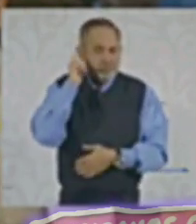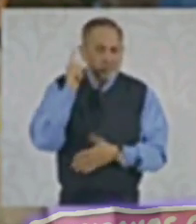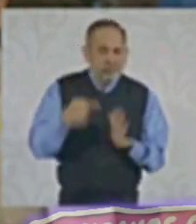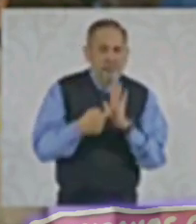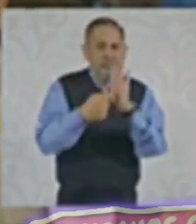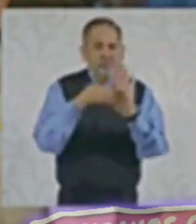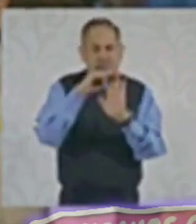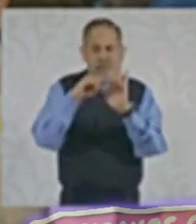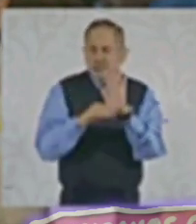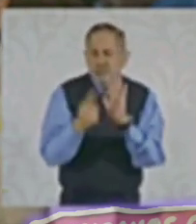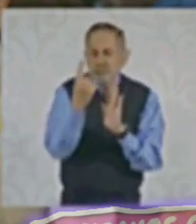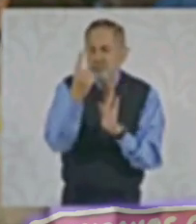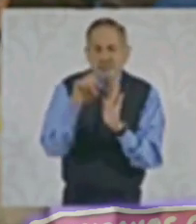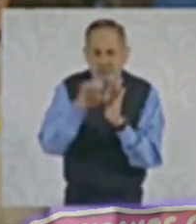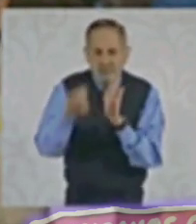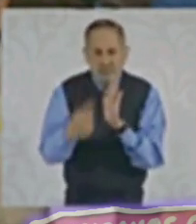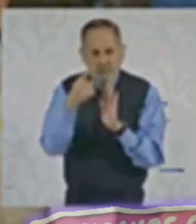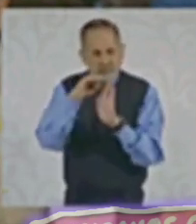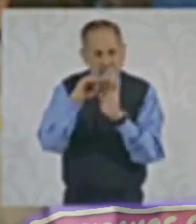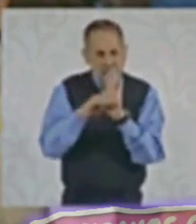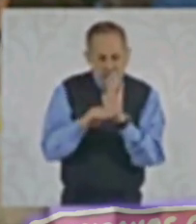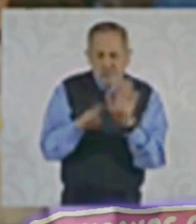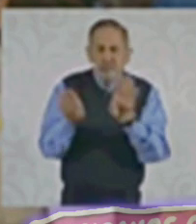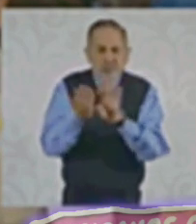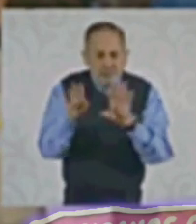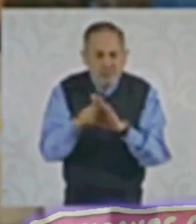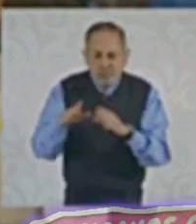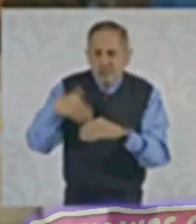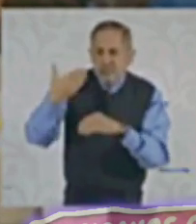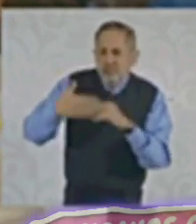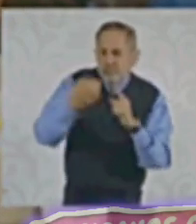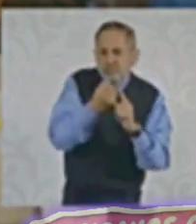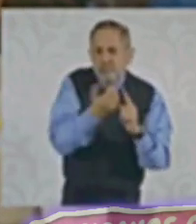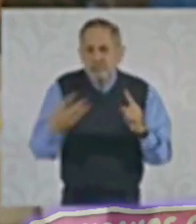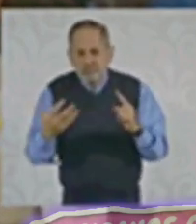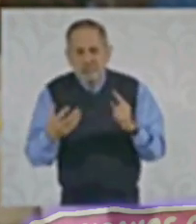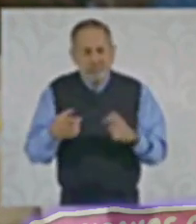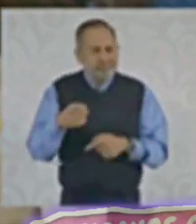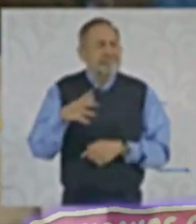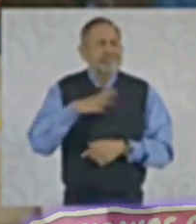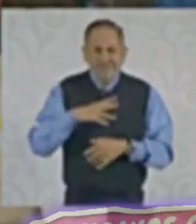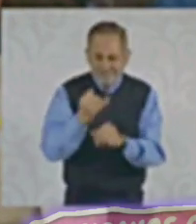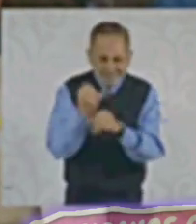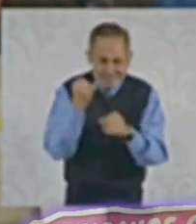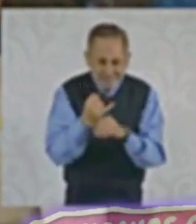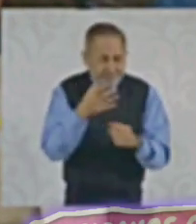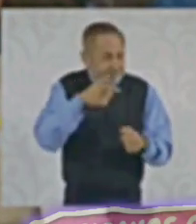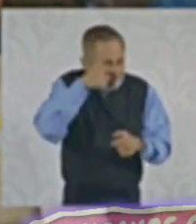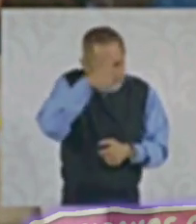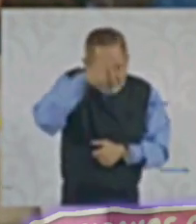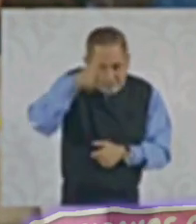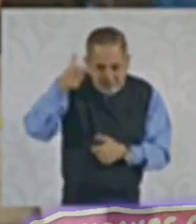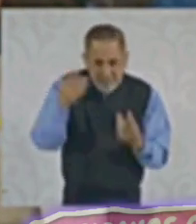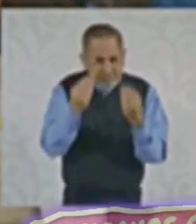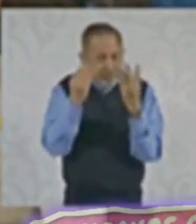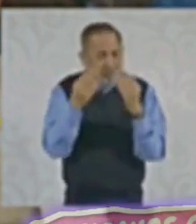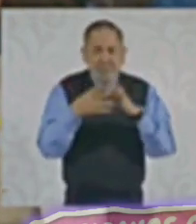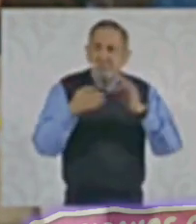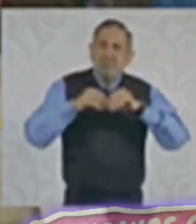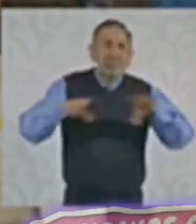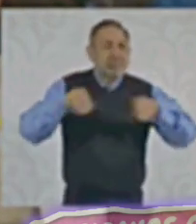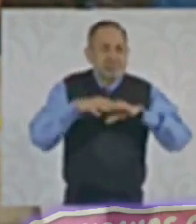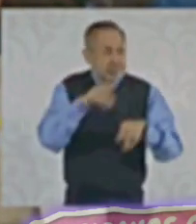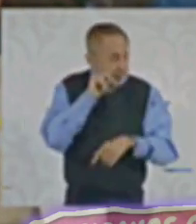compartirle un solo caso y verá que van a salir muchos más. Existen en las redes sociales. La